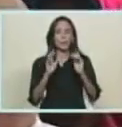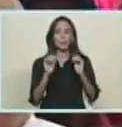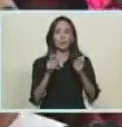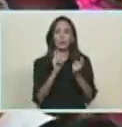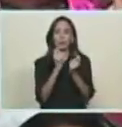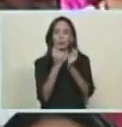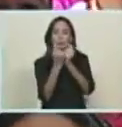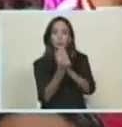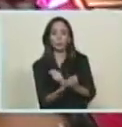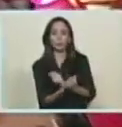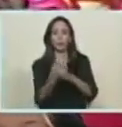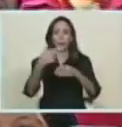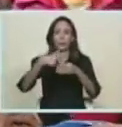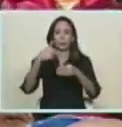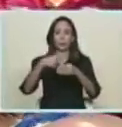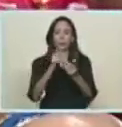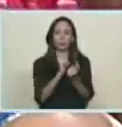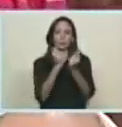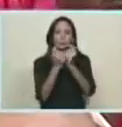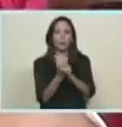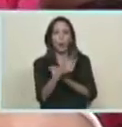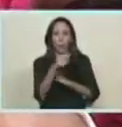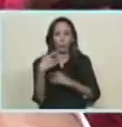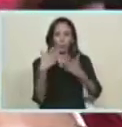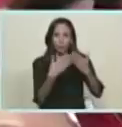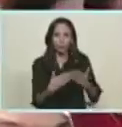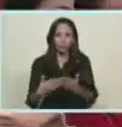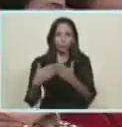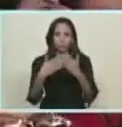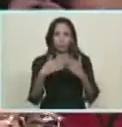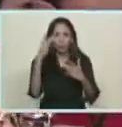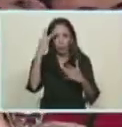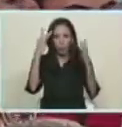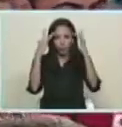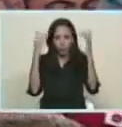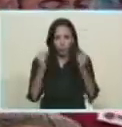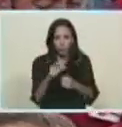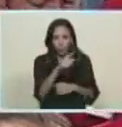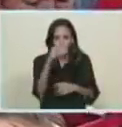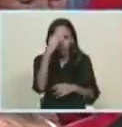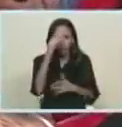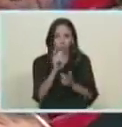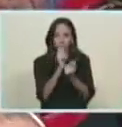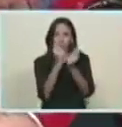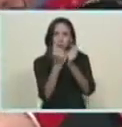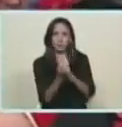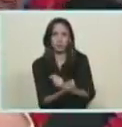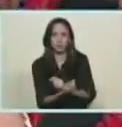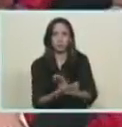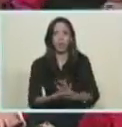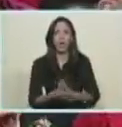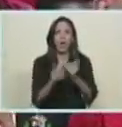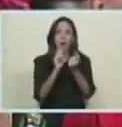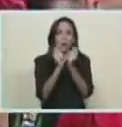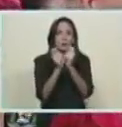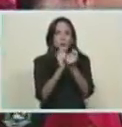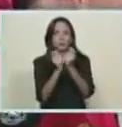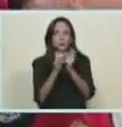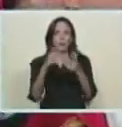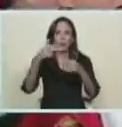las concesiones petroleras. Ustedes han estudiado esto, ¿verdad? Comienzan a hacer las concesiones